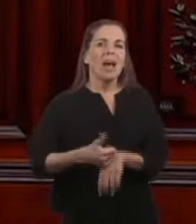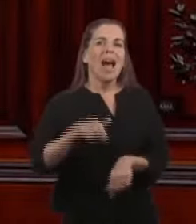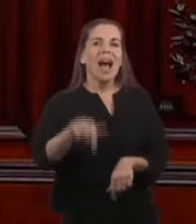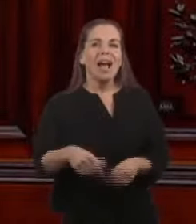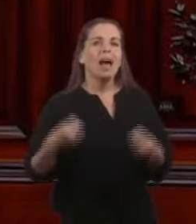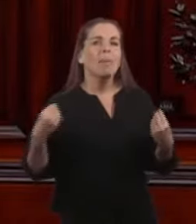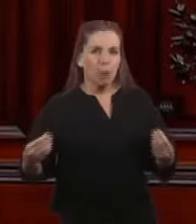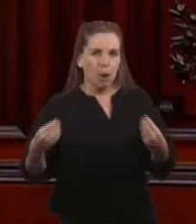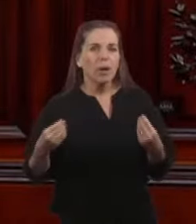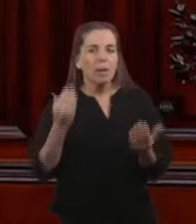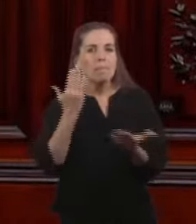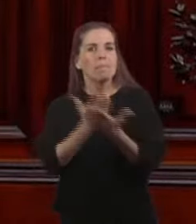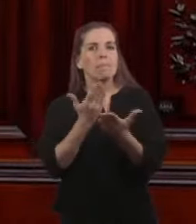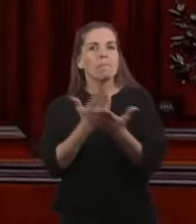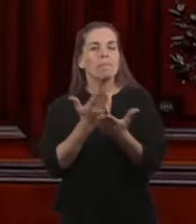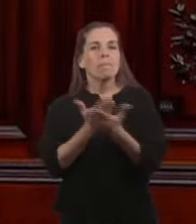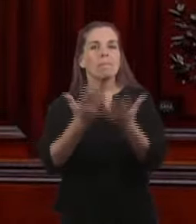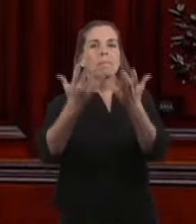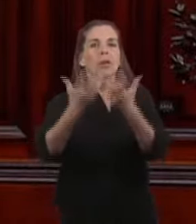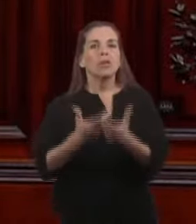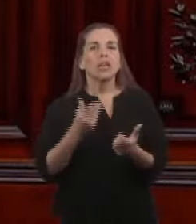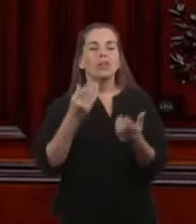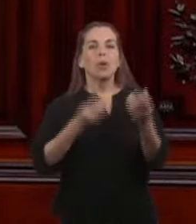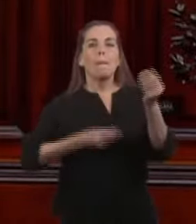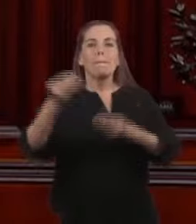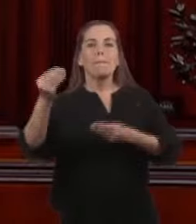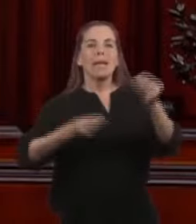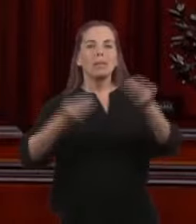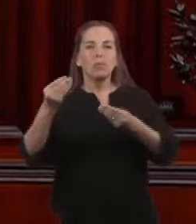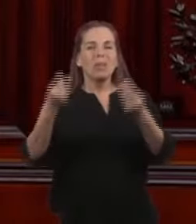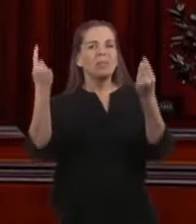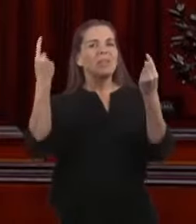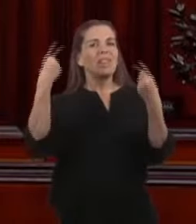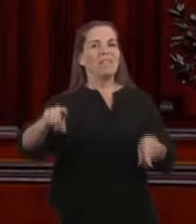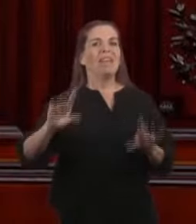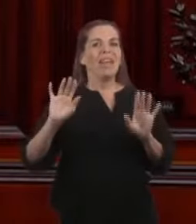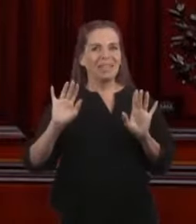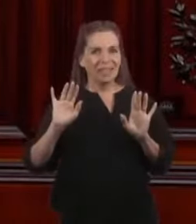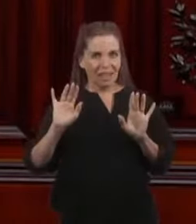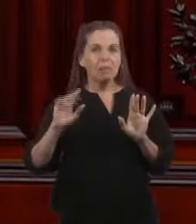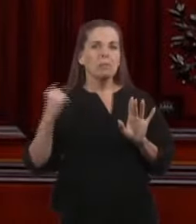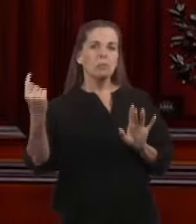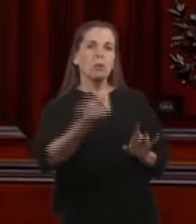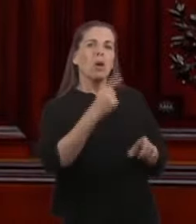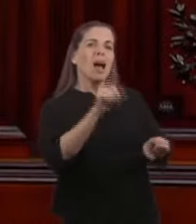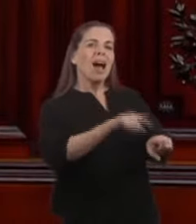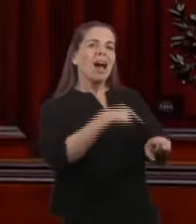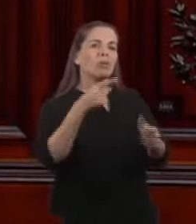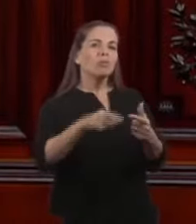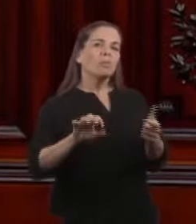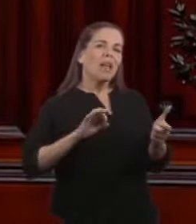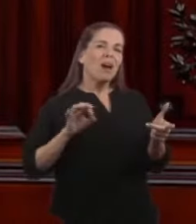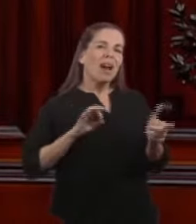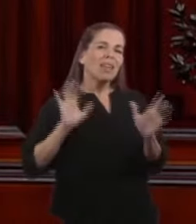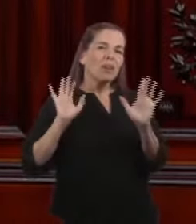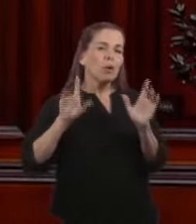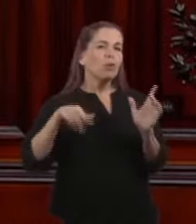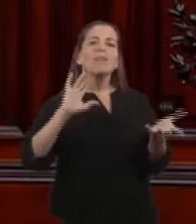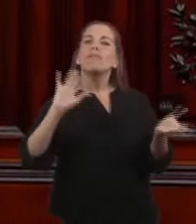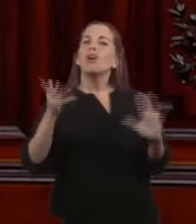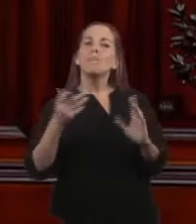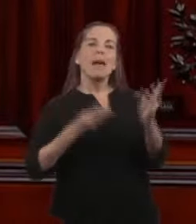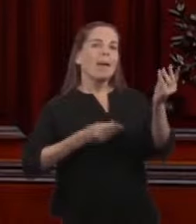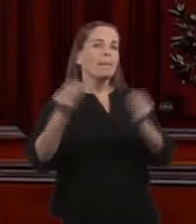vengo a proponer un proyecto de presupuesto diametralmente distinto a lo que nos tienen acostumbrados no solo